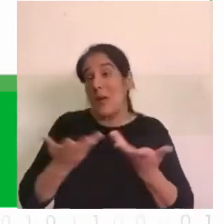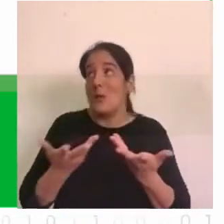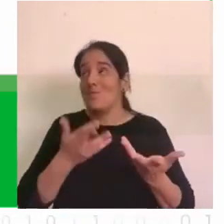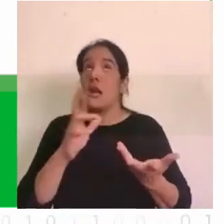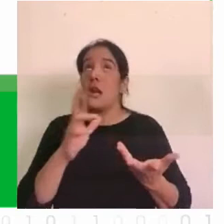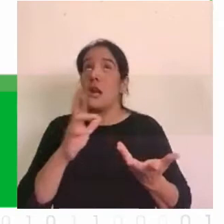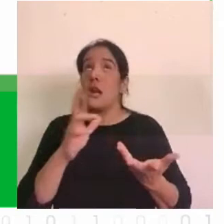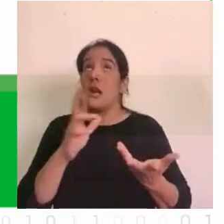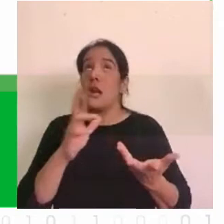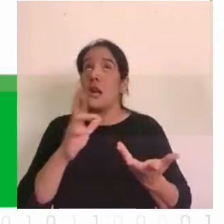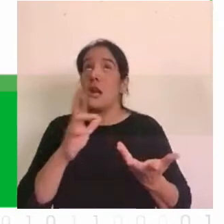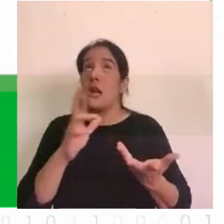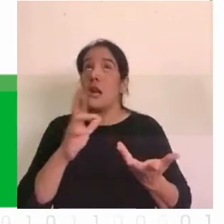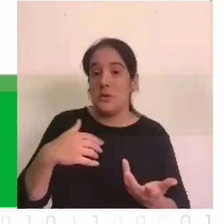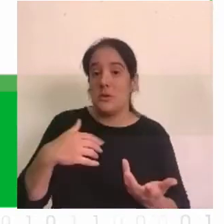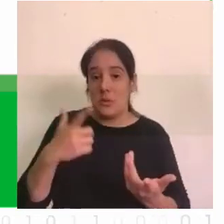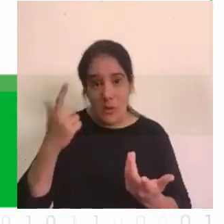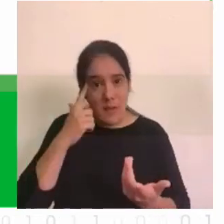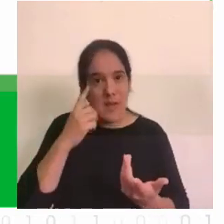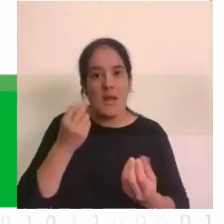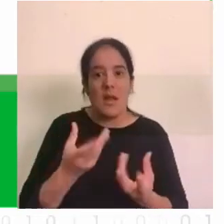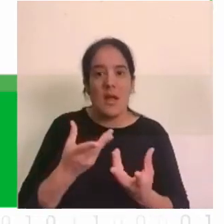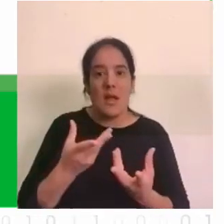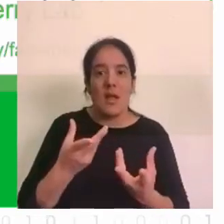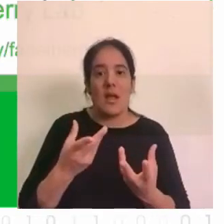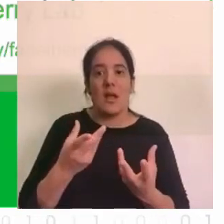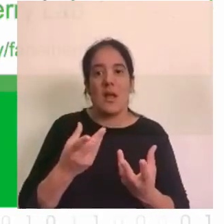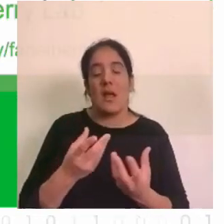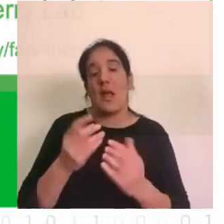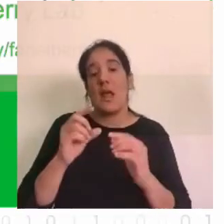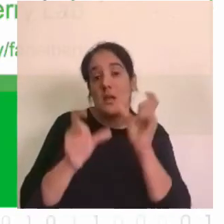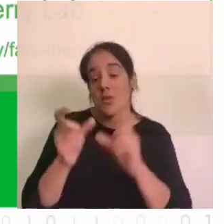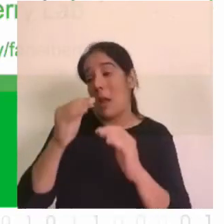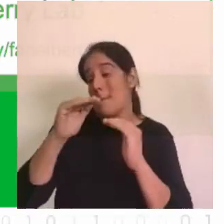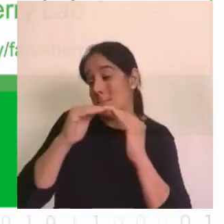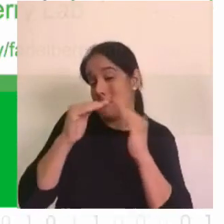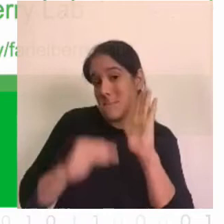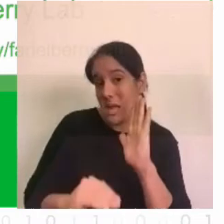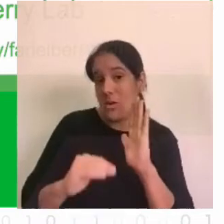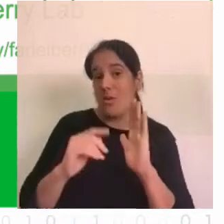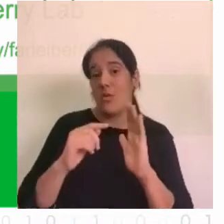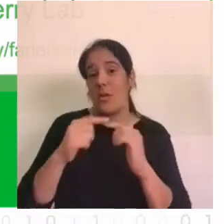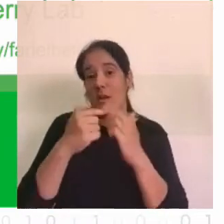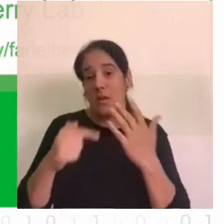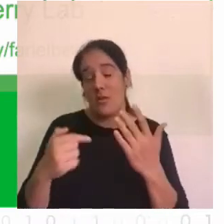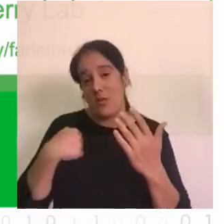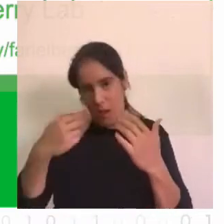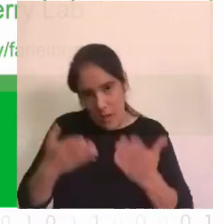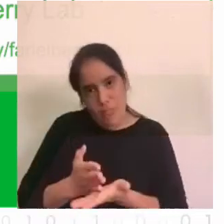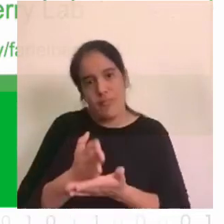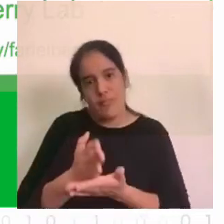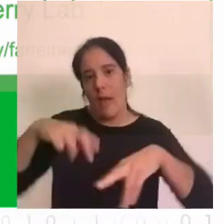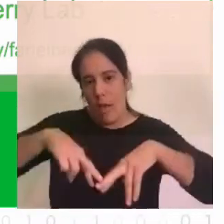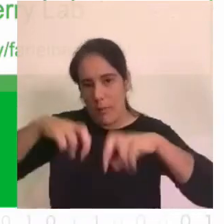cantidad de individuos sea bastante menor que las variables o no. Y es en donde estamos investigando, ¿sí? Ahí le pusimos un nombre un